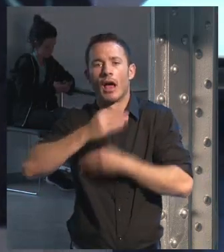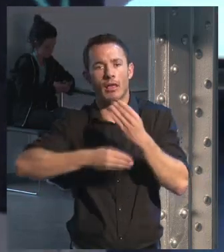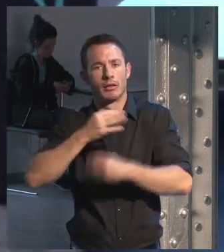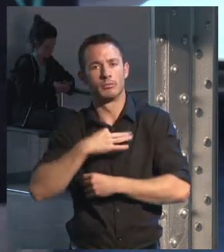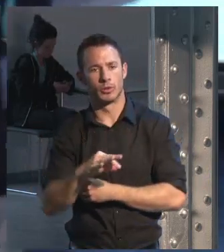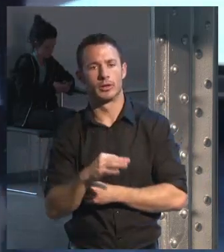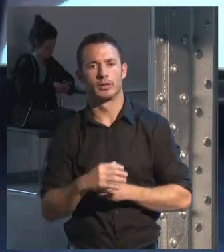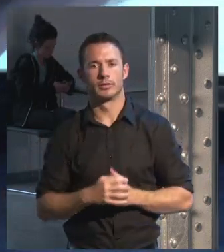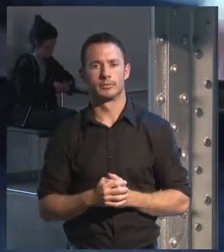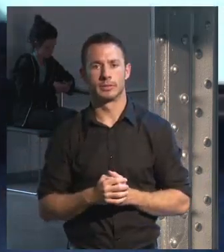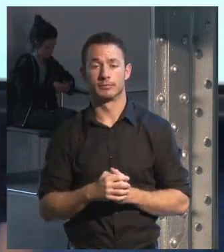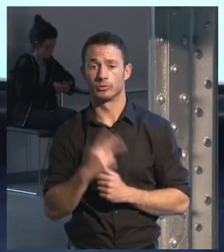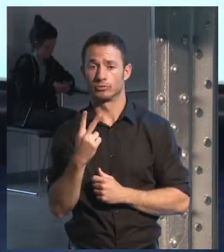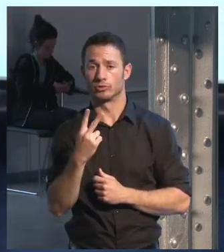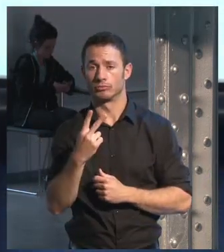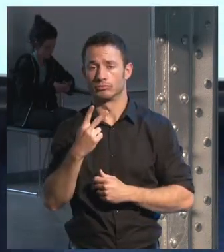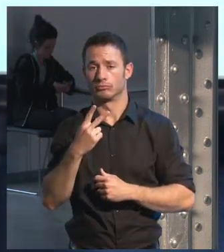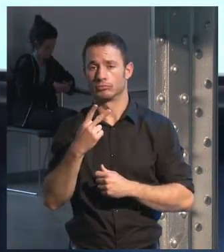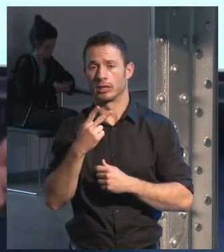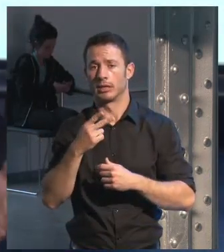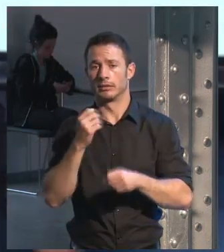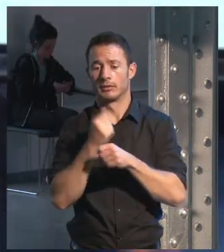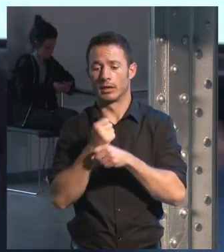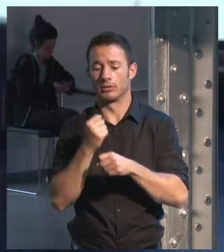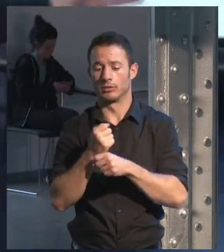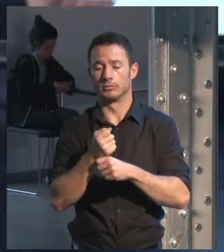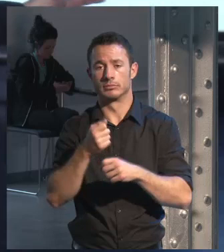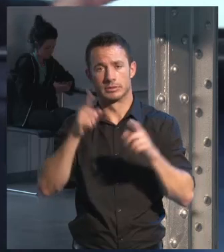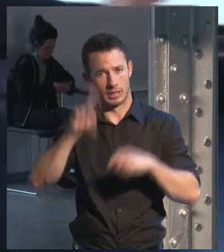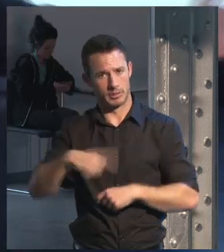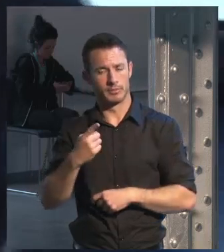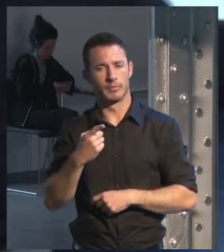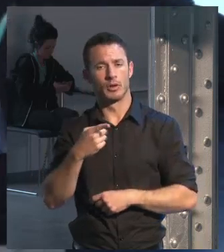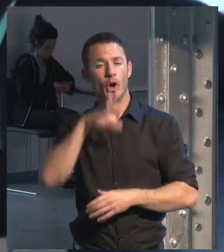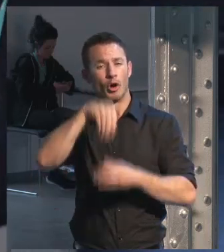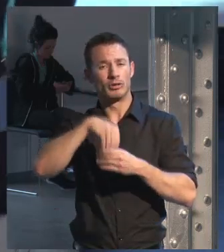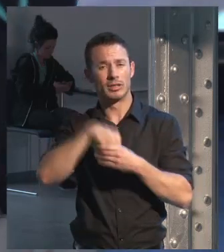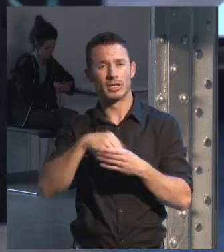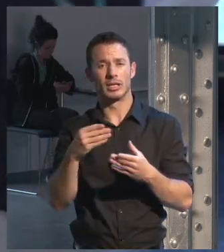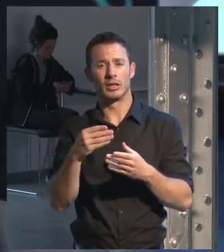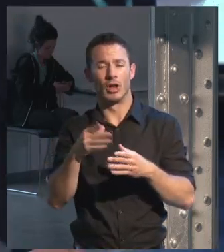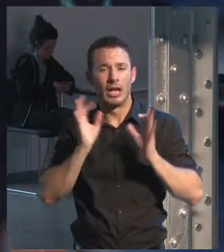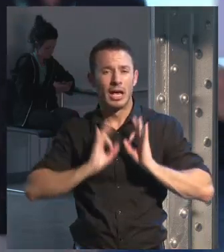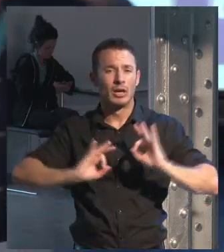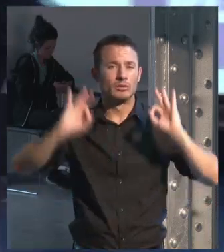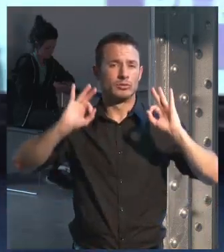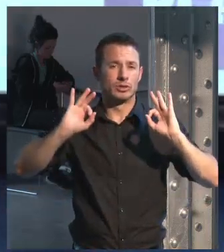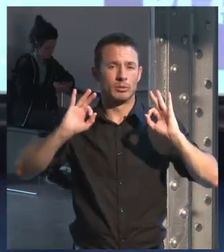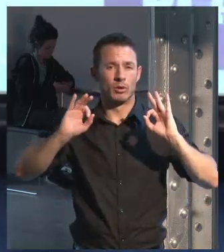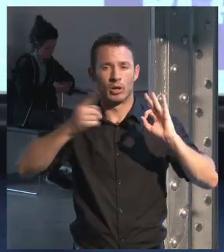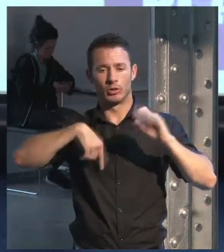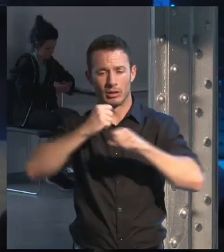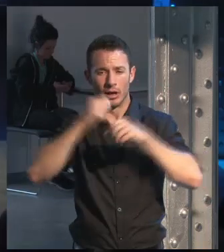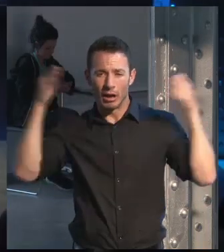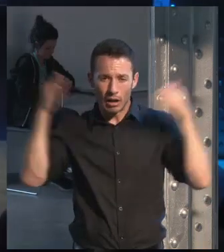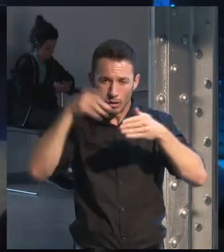los dos siguientes que estamos trabajando. Y otra de las cosas que son importantes, esto no es un contenido exclusivo en el que vamos a trabajar